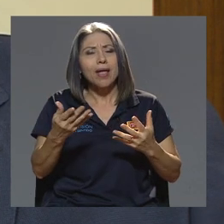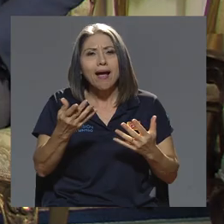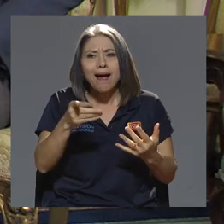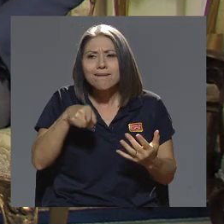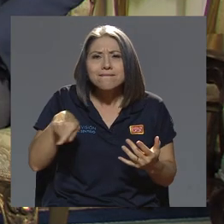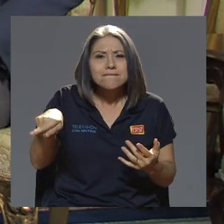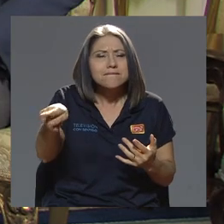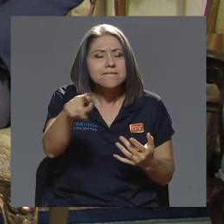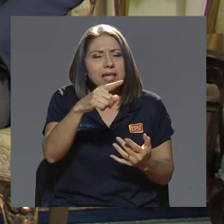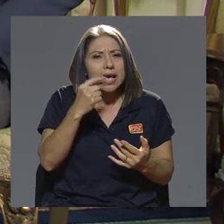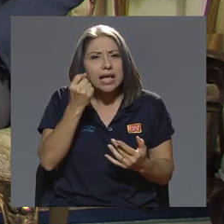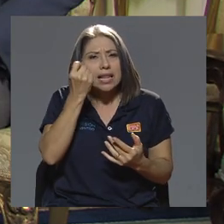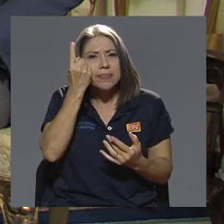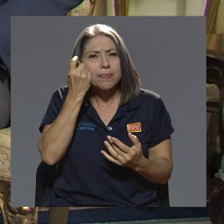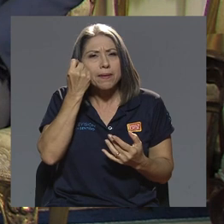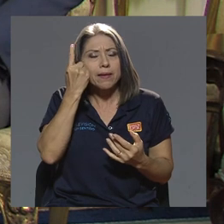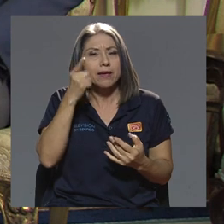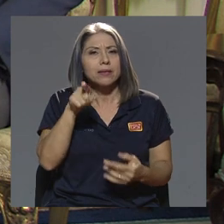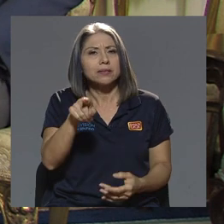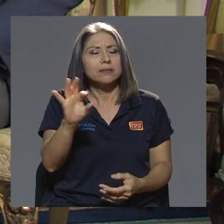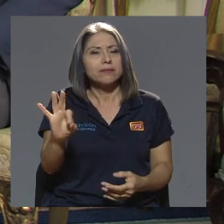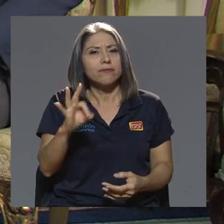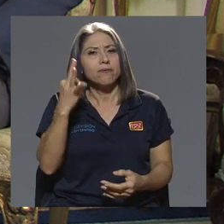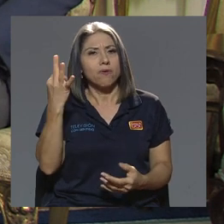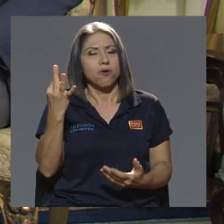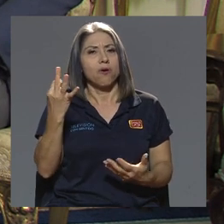había aquella forma